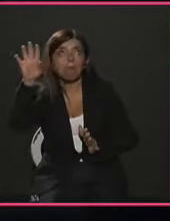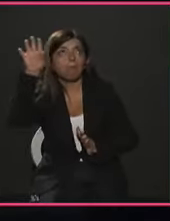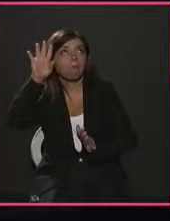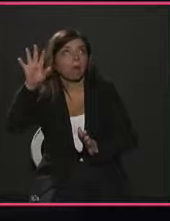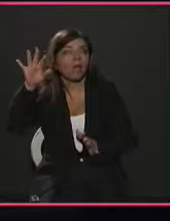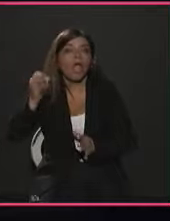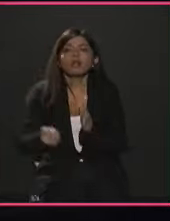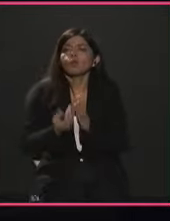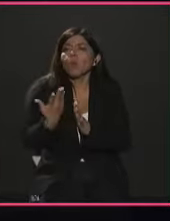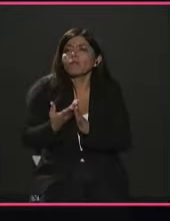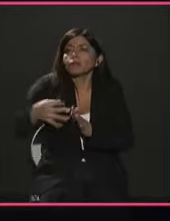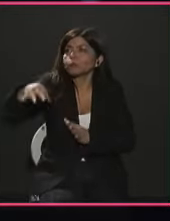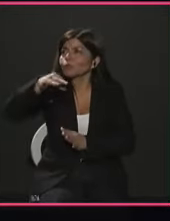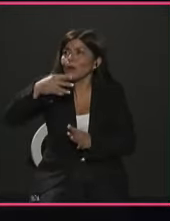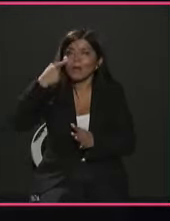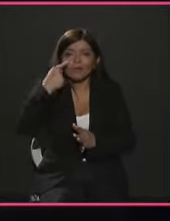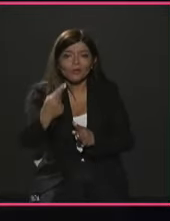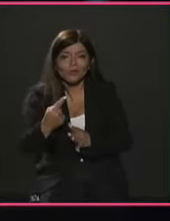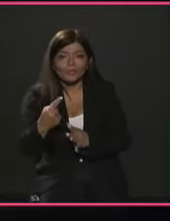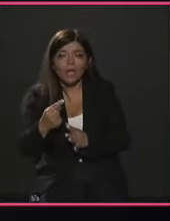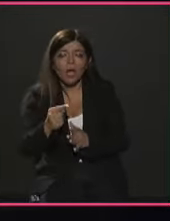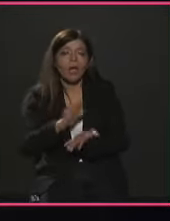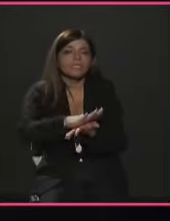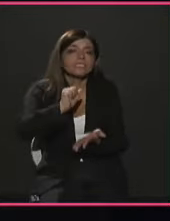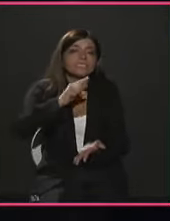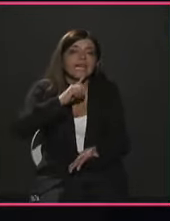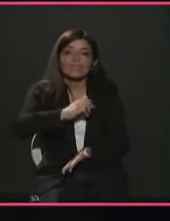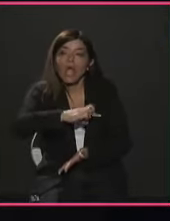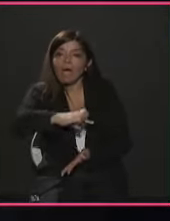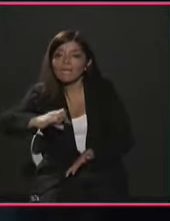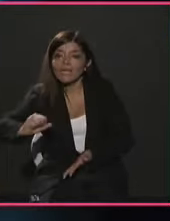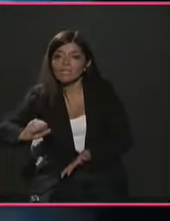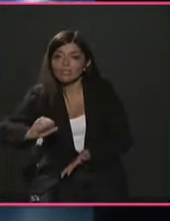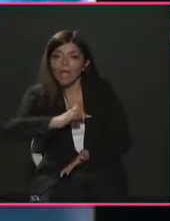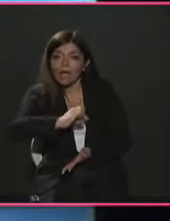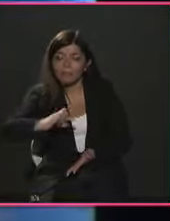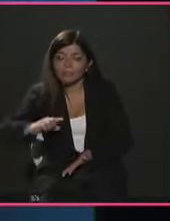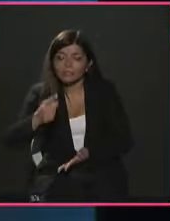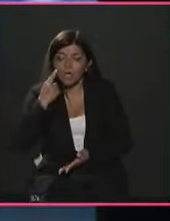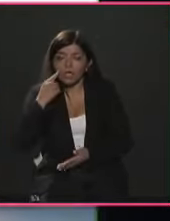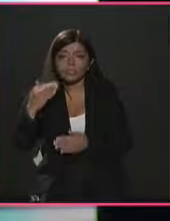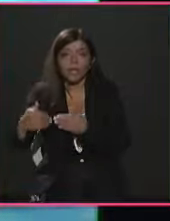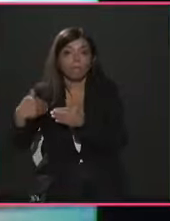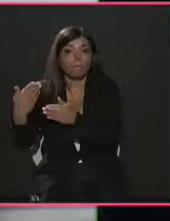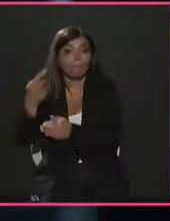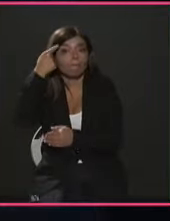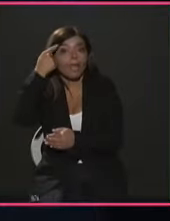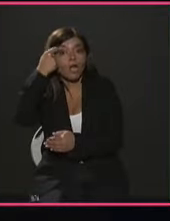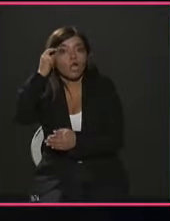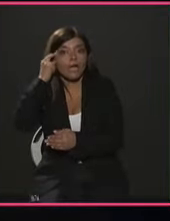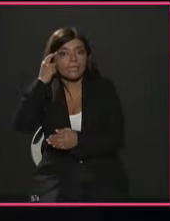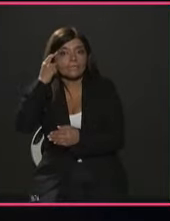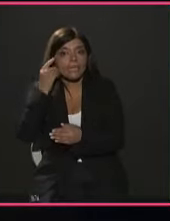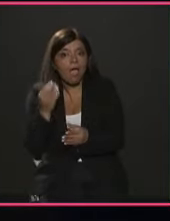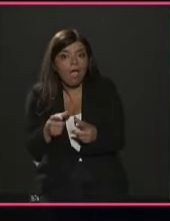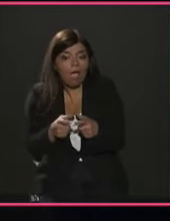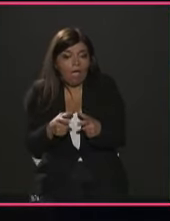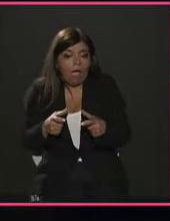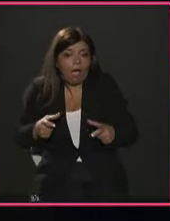novedad también de los chat por fuera la crisis